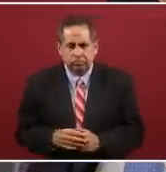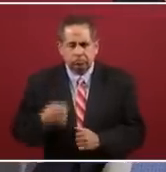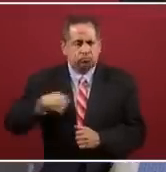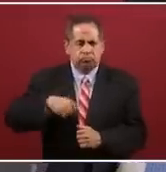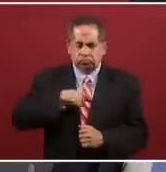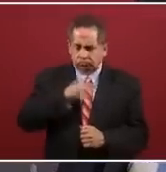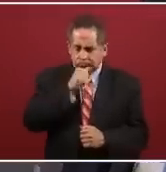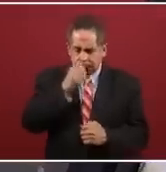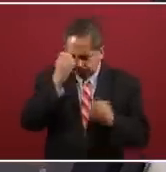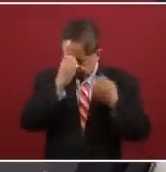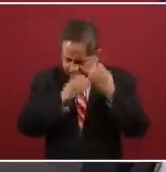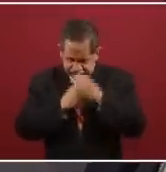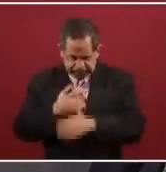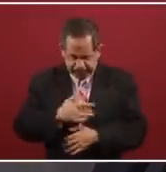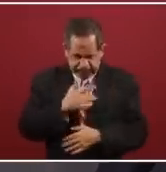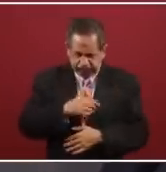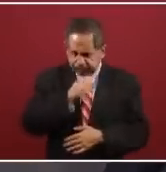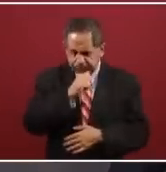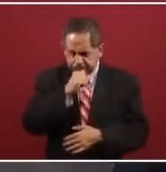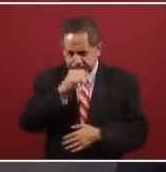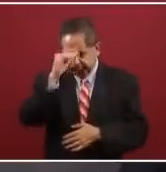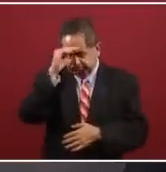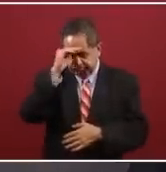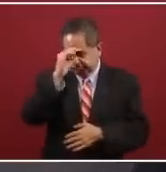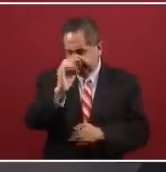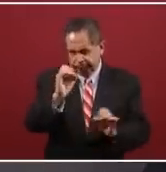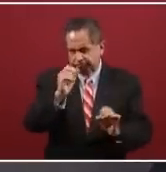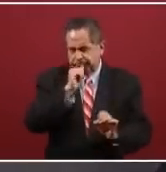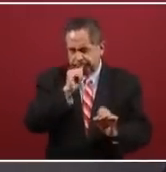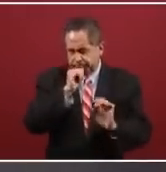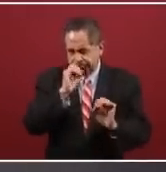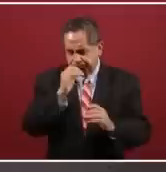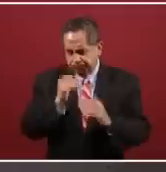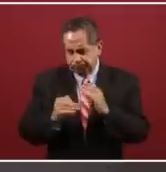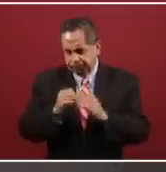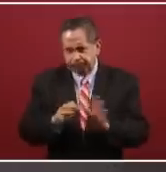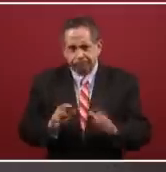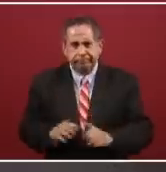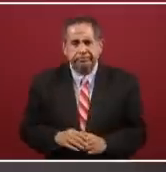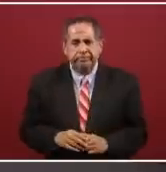analizado esto. No hemos analizado esto.